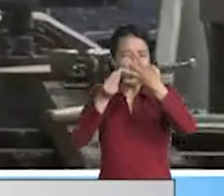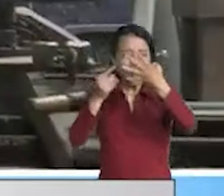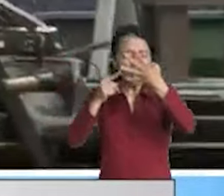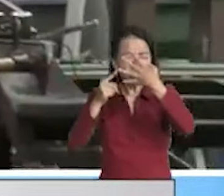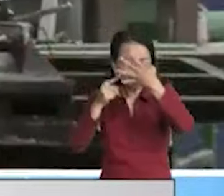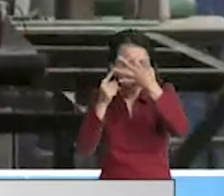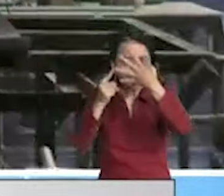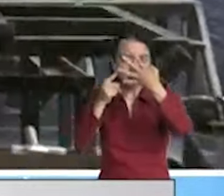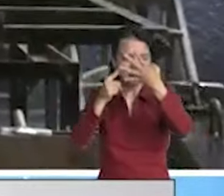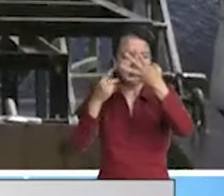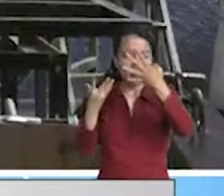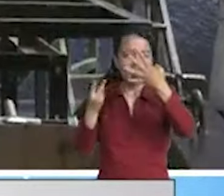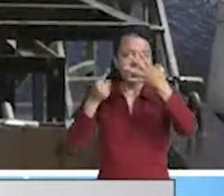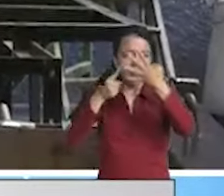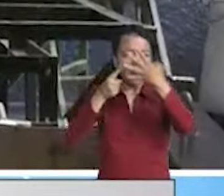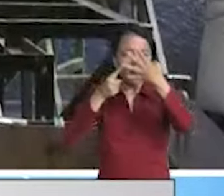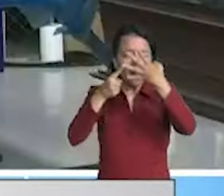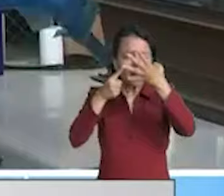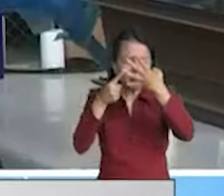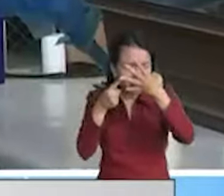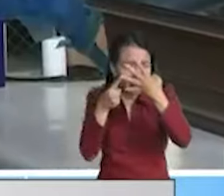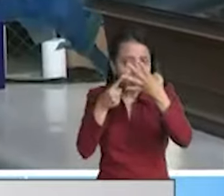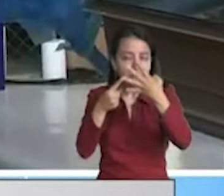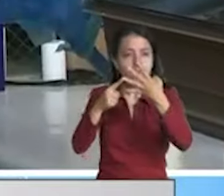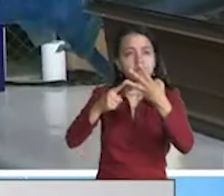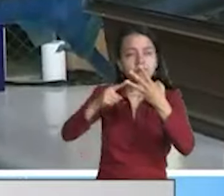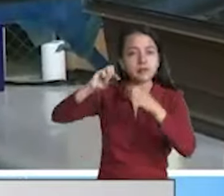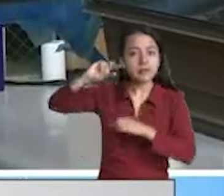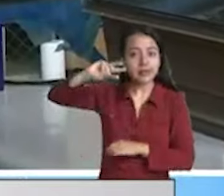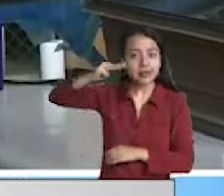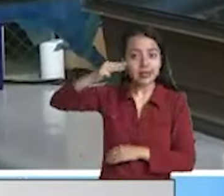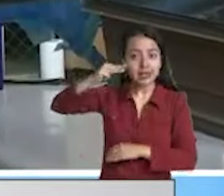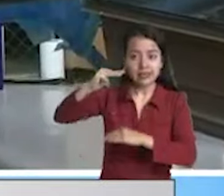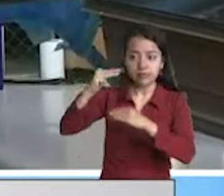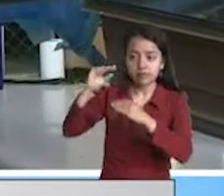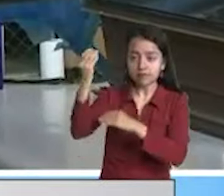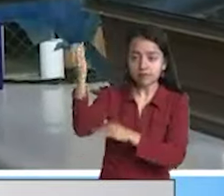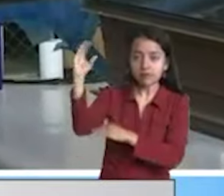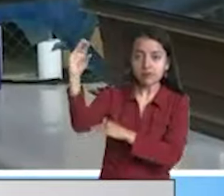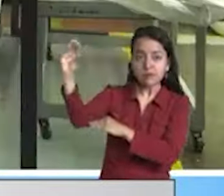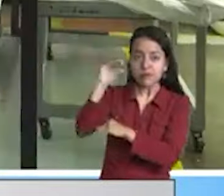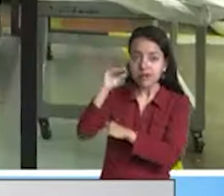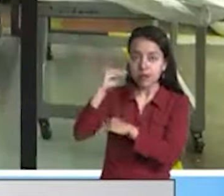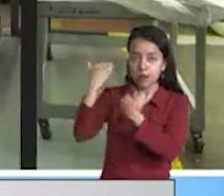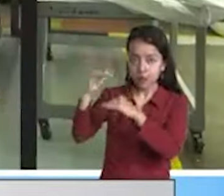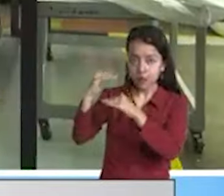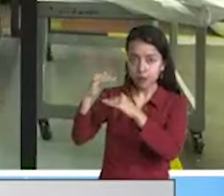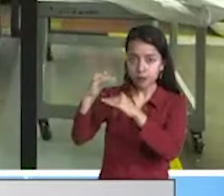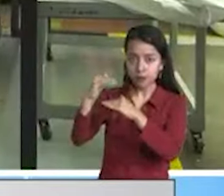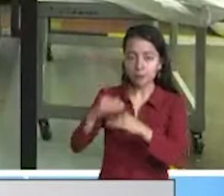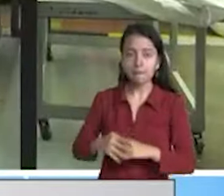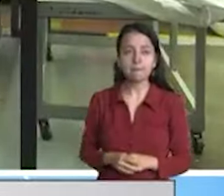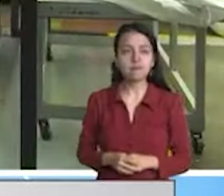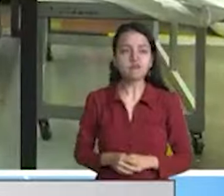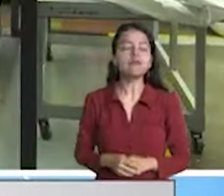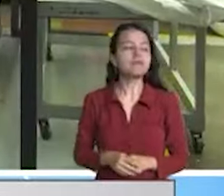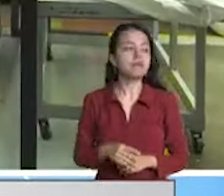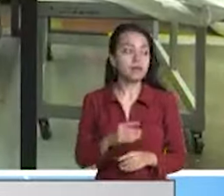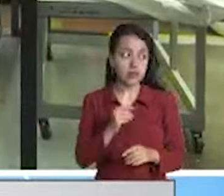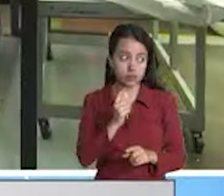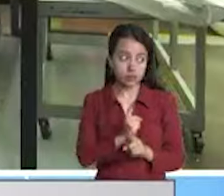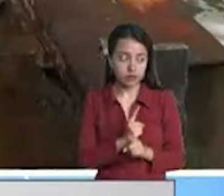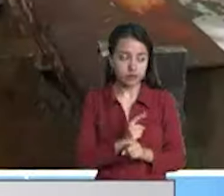fuera de 2.3 salarios mínimos por obligación en Colpensiones, ¿sí? Es así, pero aquí es muy importante